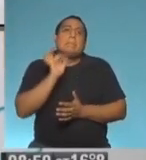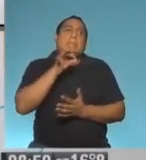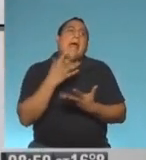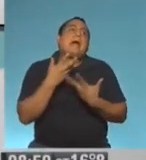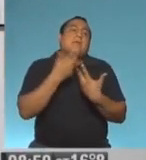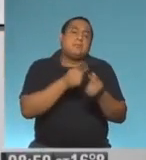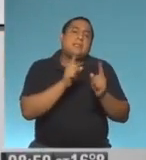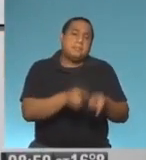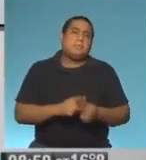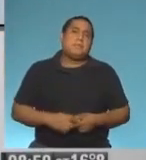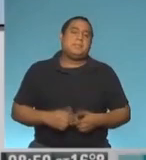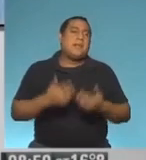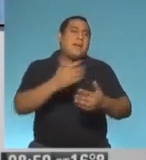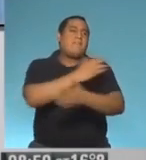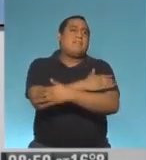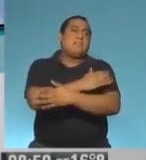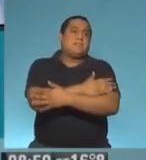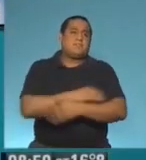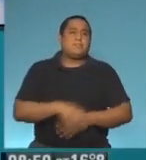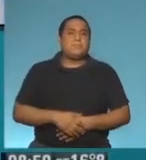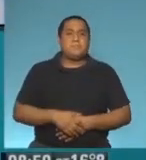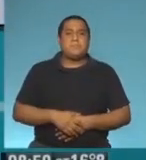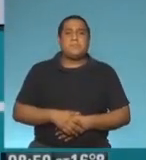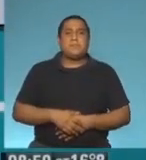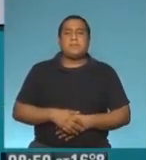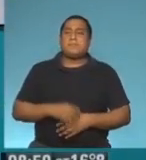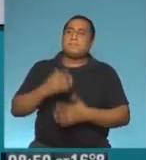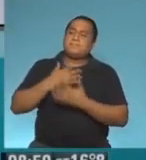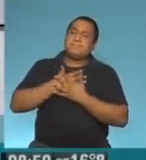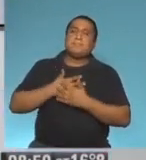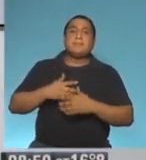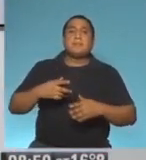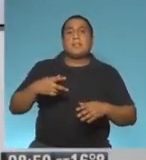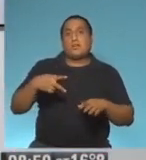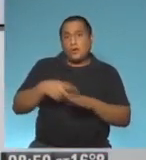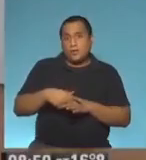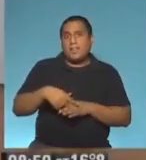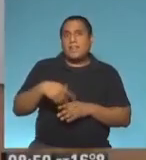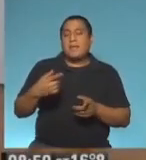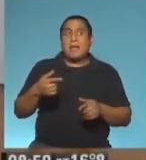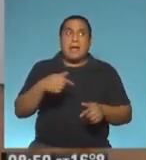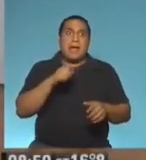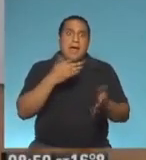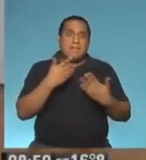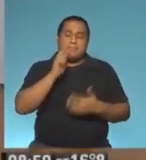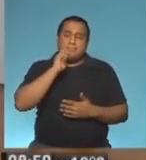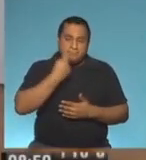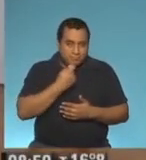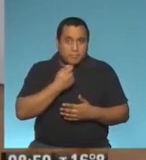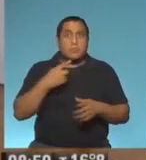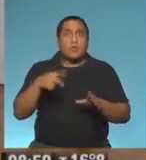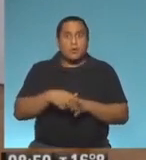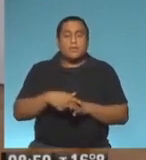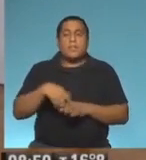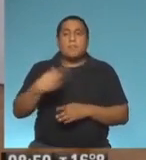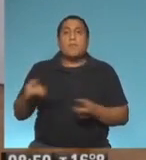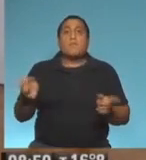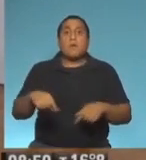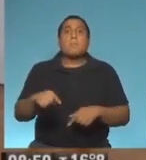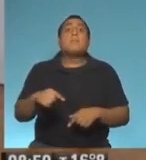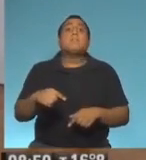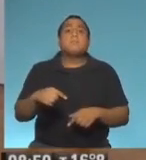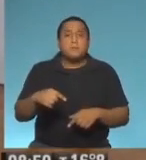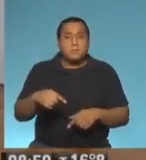granito de arena también bueno habrá sobran ya les hacemos una pequeña pausa esta hermosa charla con alejandro cota y que desde ahí porque en el próximo